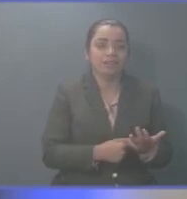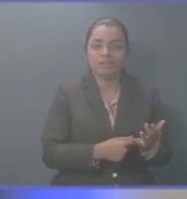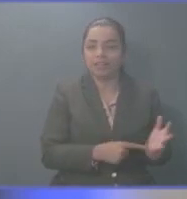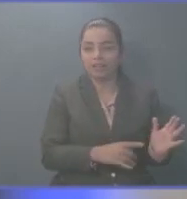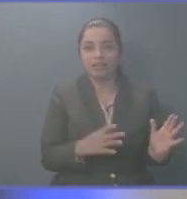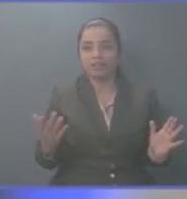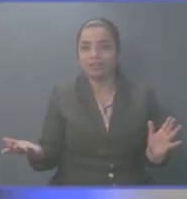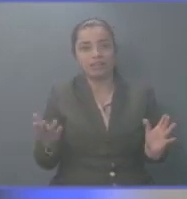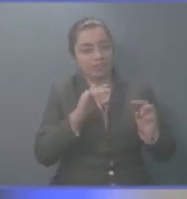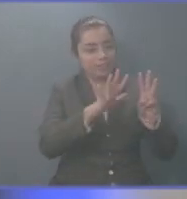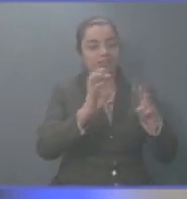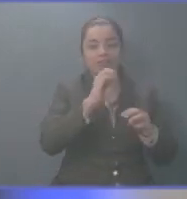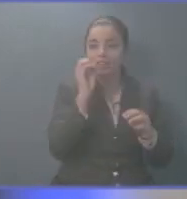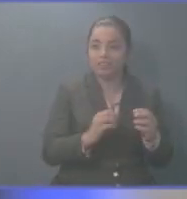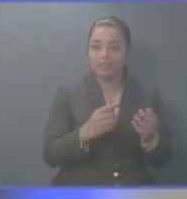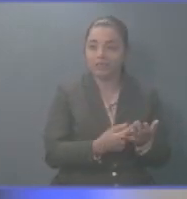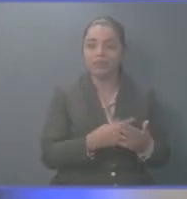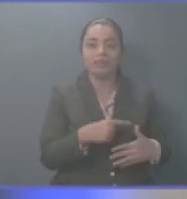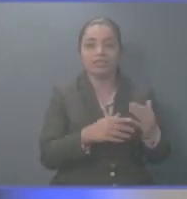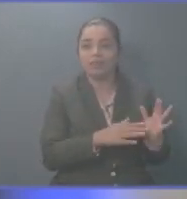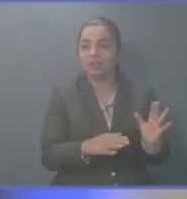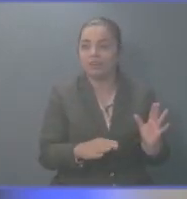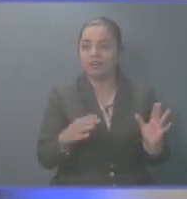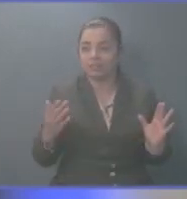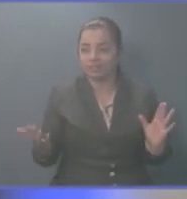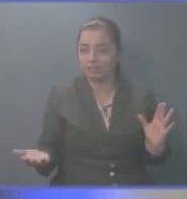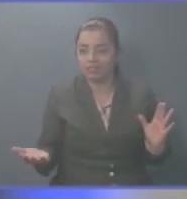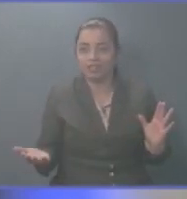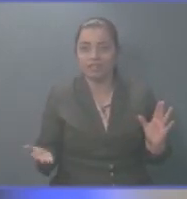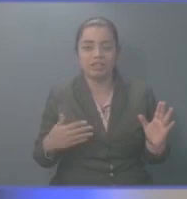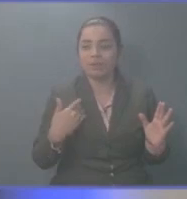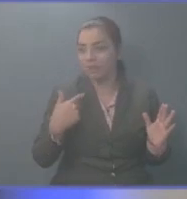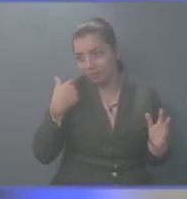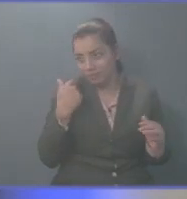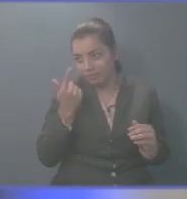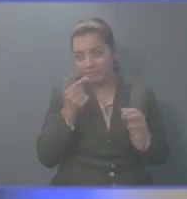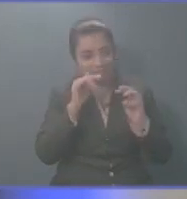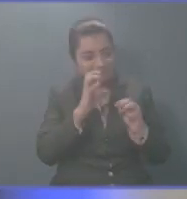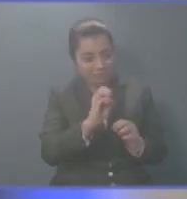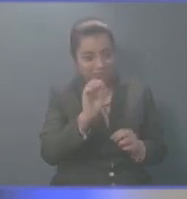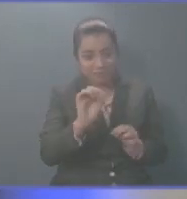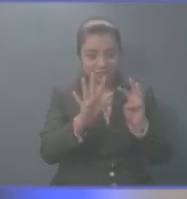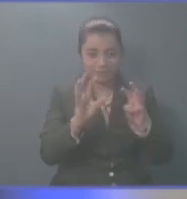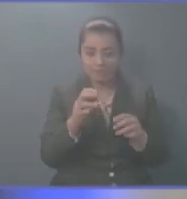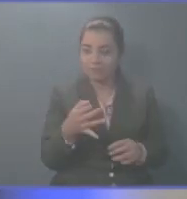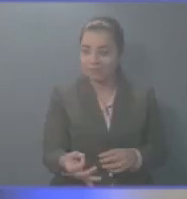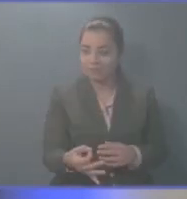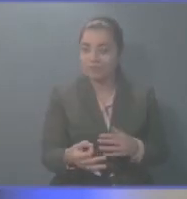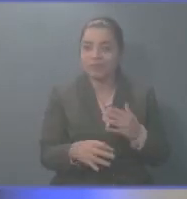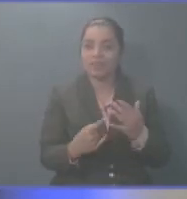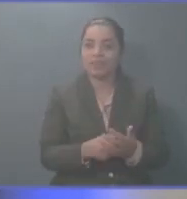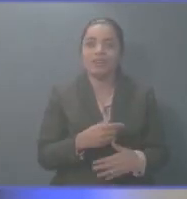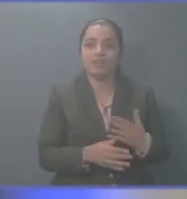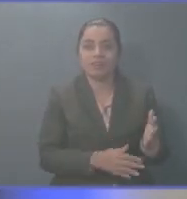el 80% del PIB, es decir, vamos a deber ya no 72, sino 80 centavos de cada dólar que producimos. Y lo